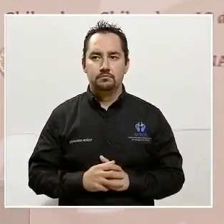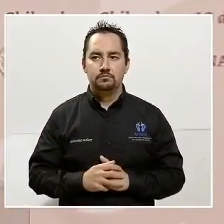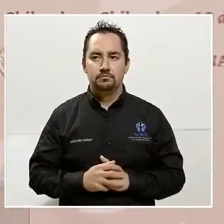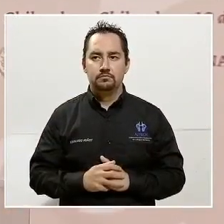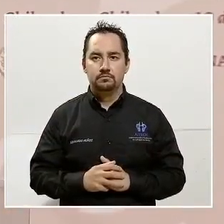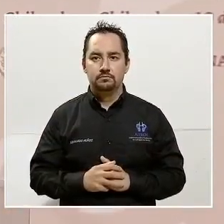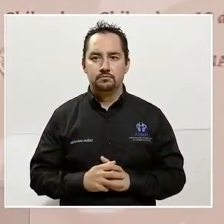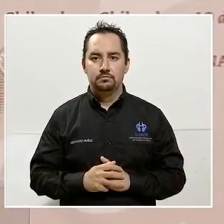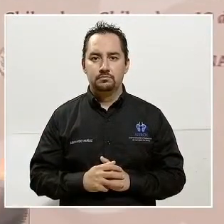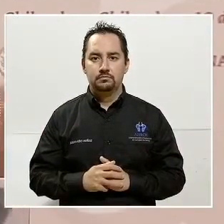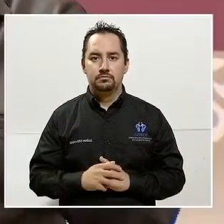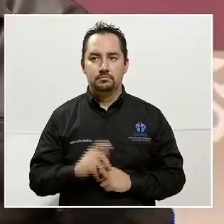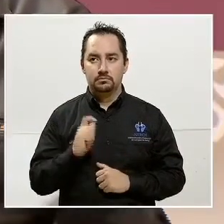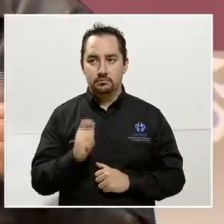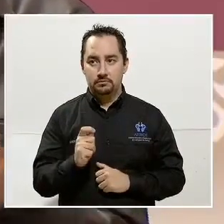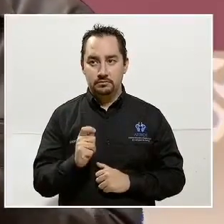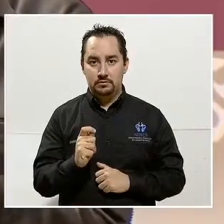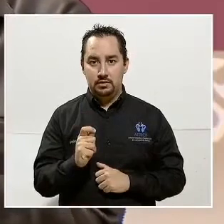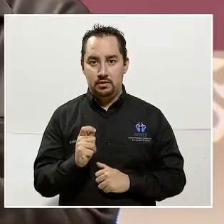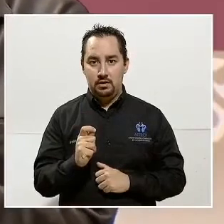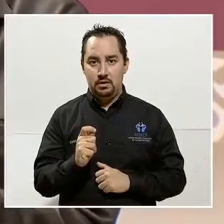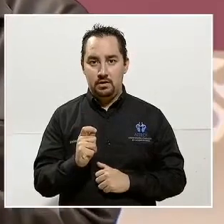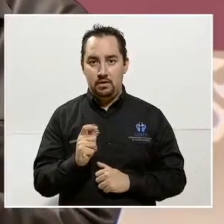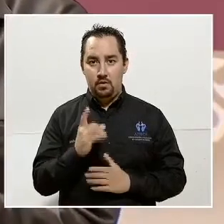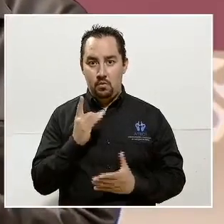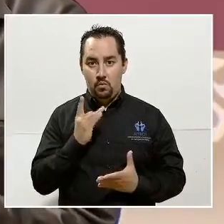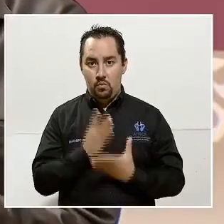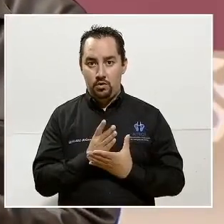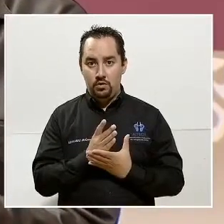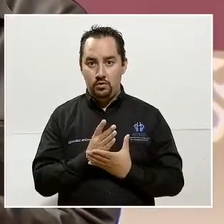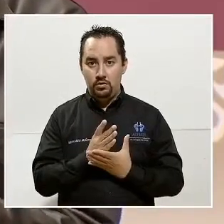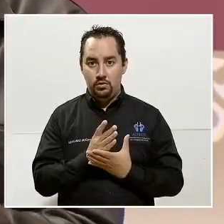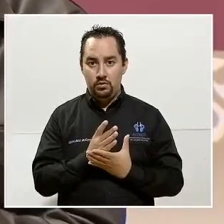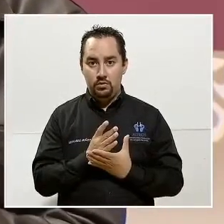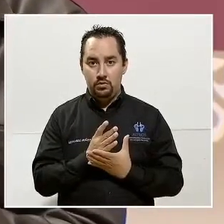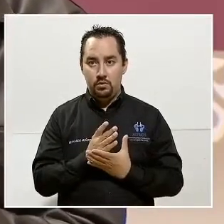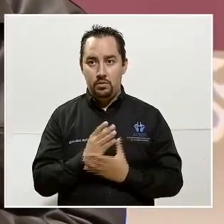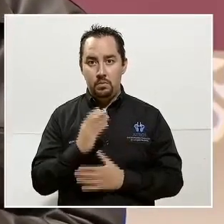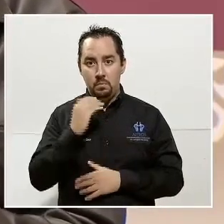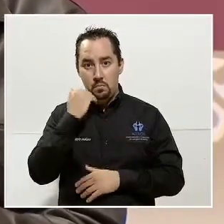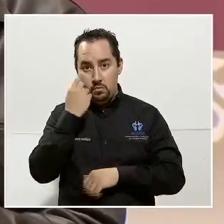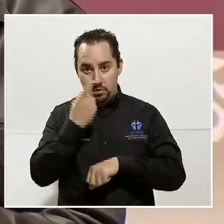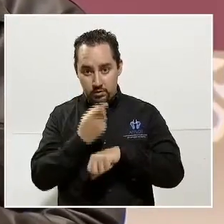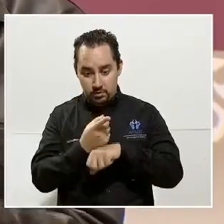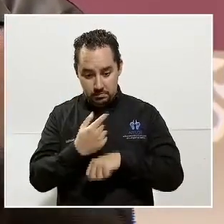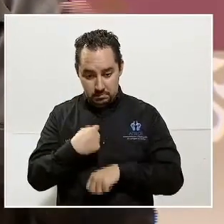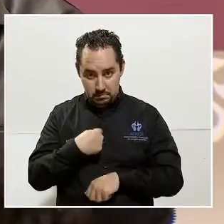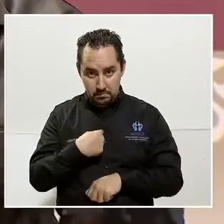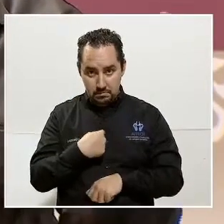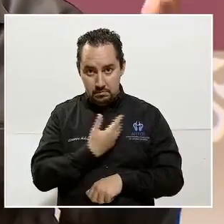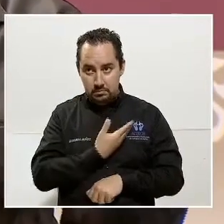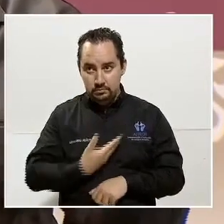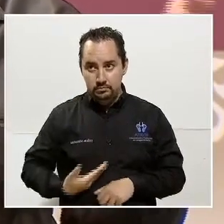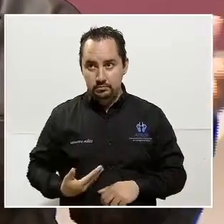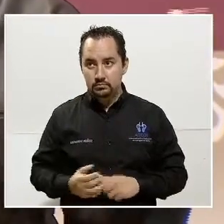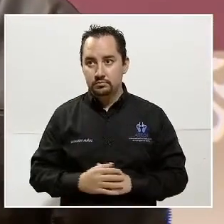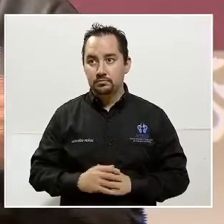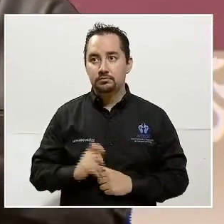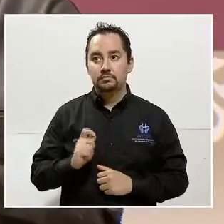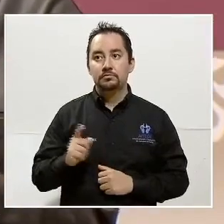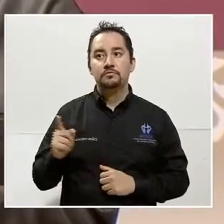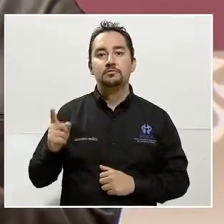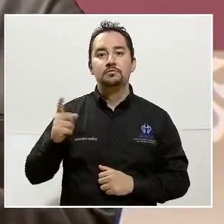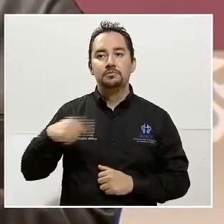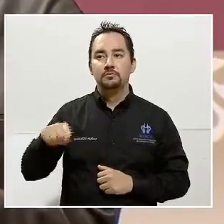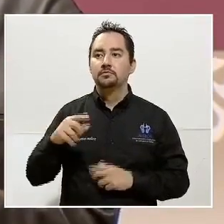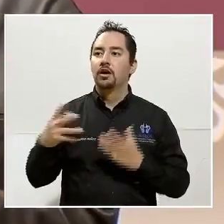Y no es solo la voluntad del presidente, es que me están